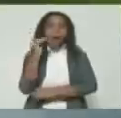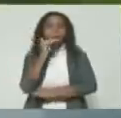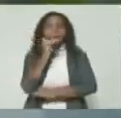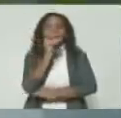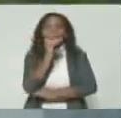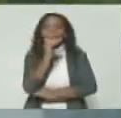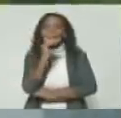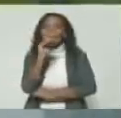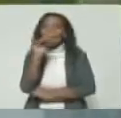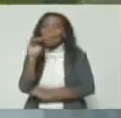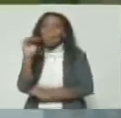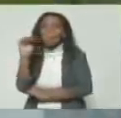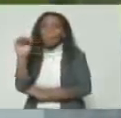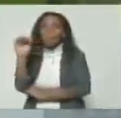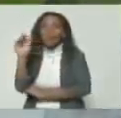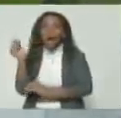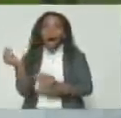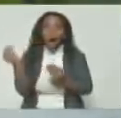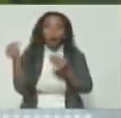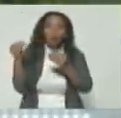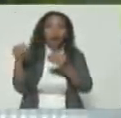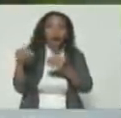silencio, complicidad,